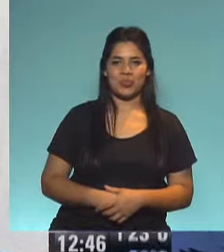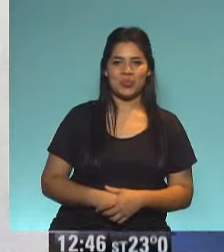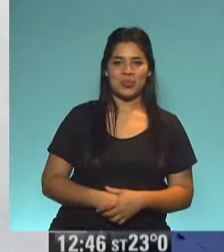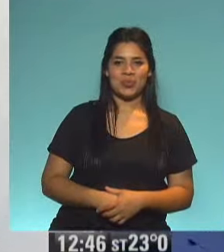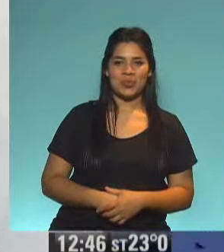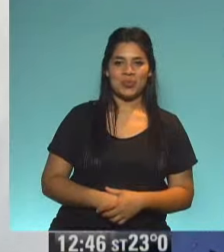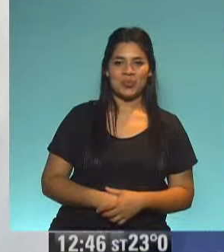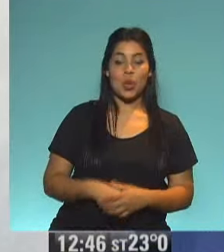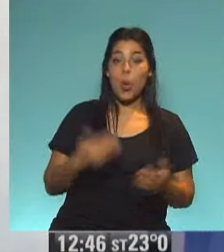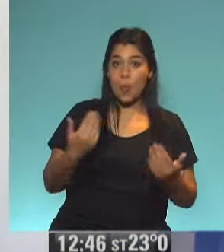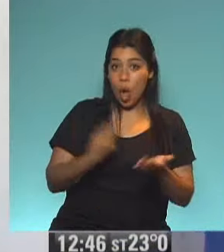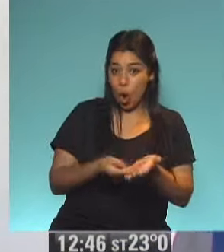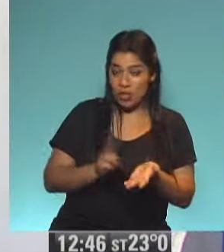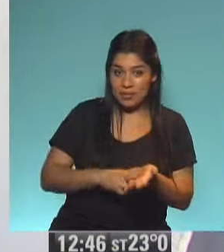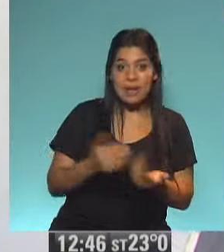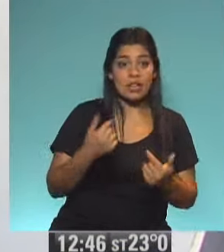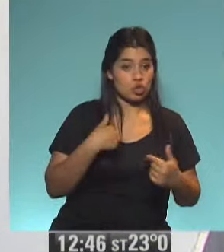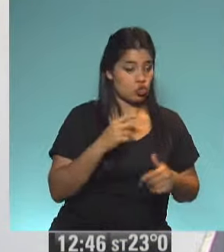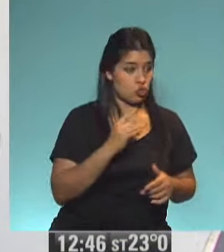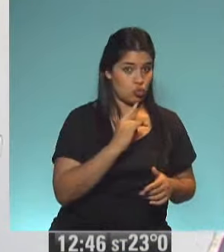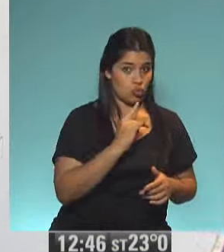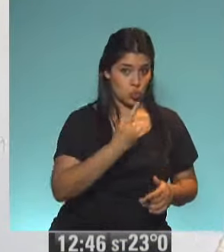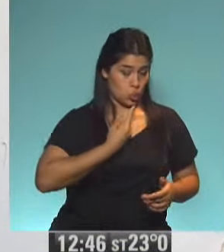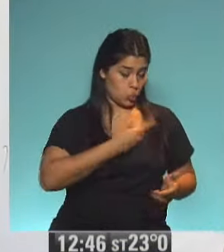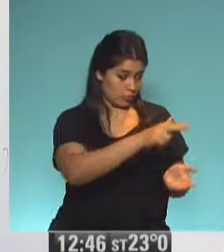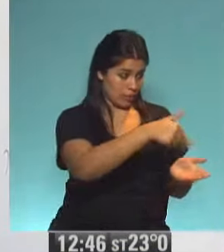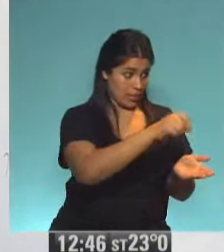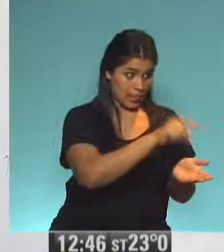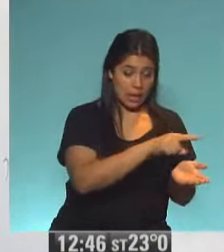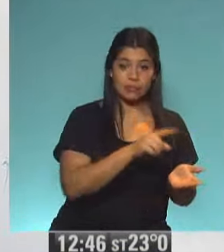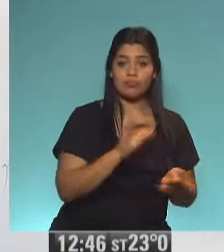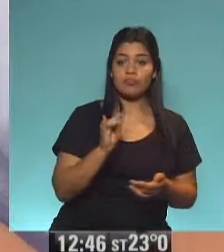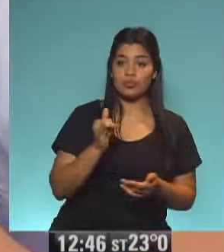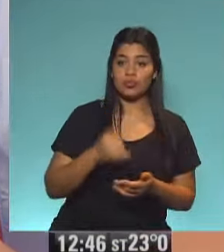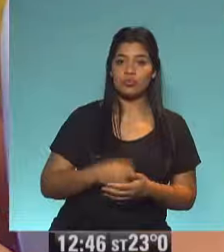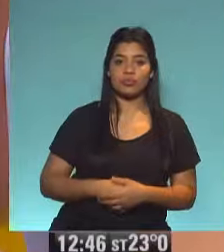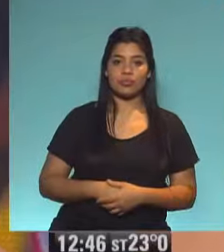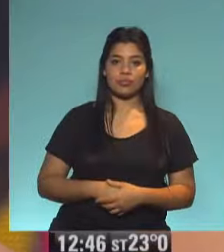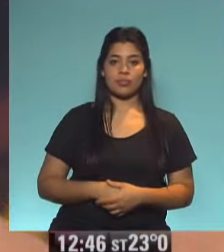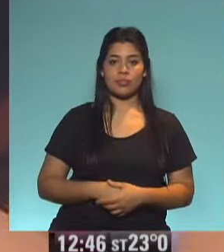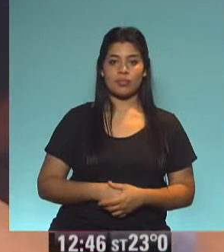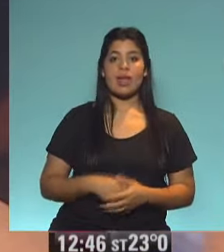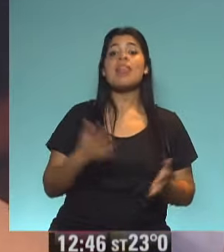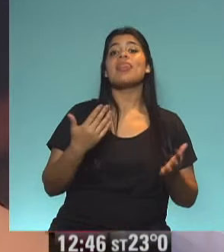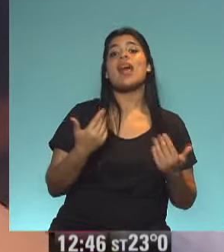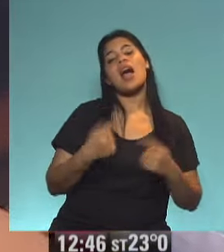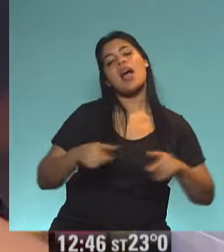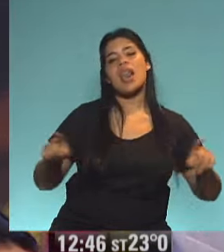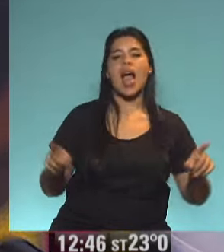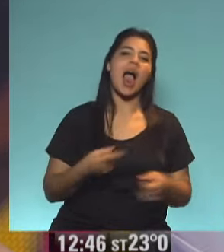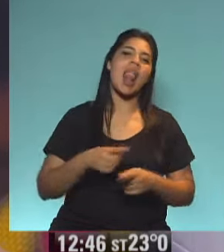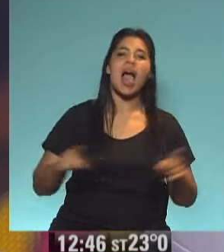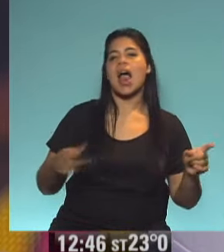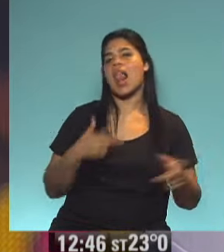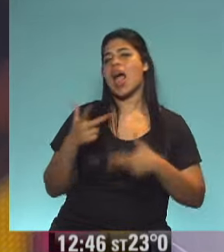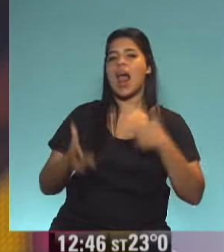pinte? Dale. Los rayitos de sol. Dame tu mano. Pintarse la